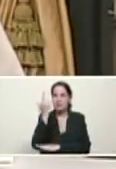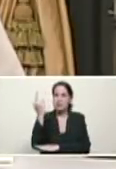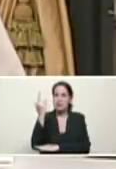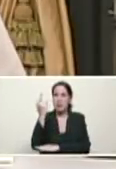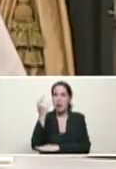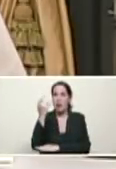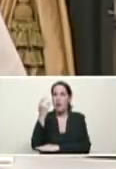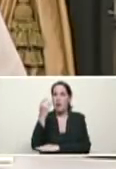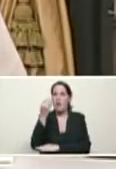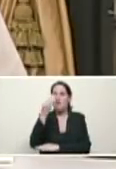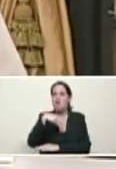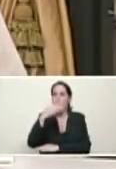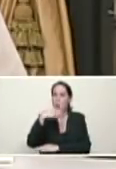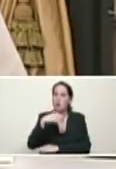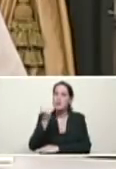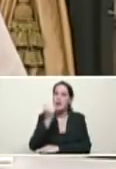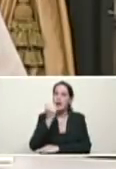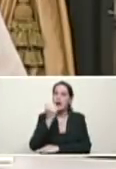pumarrosa,